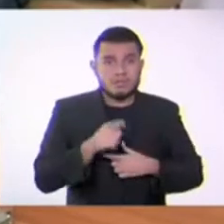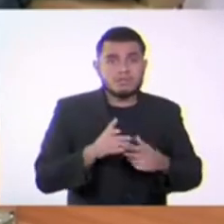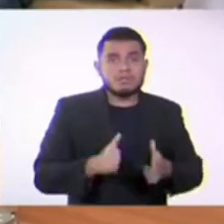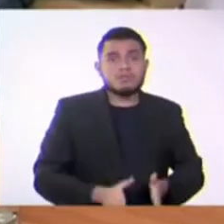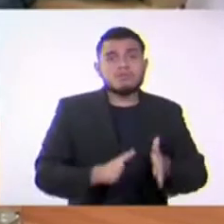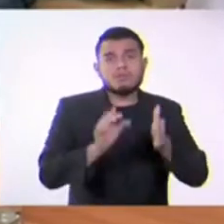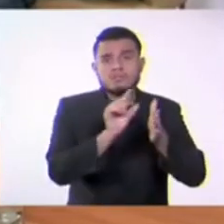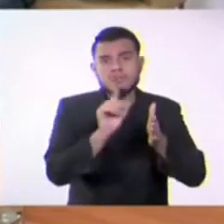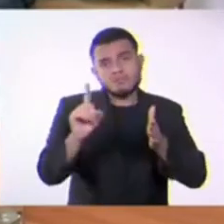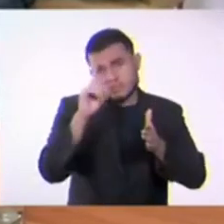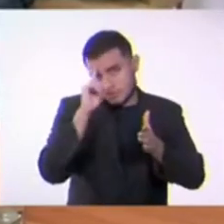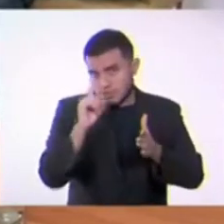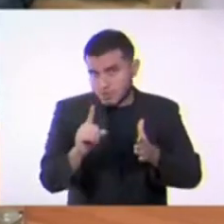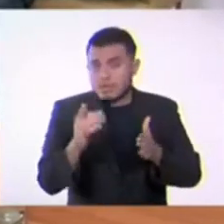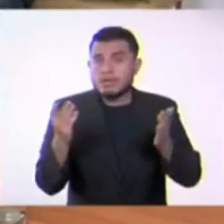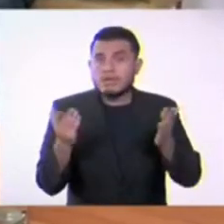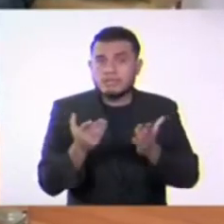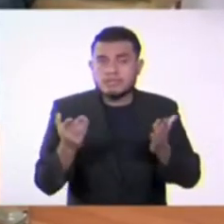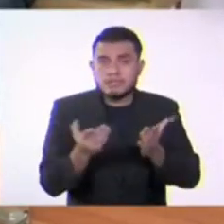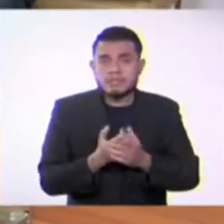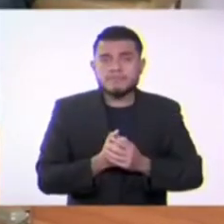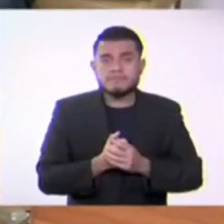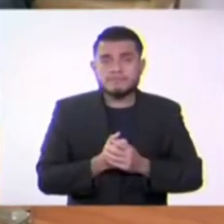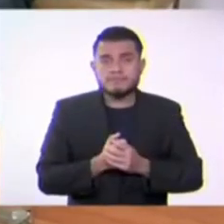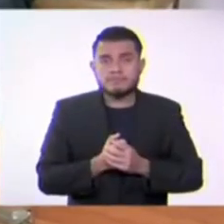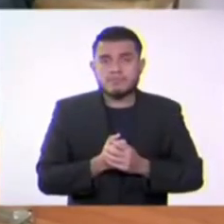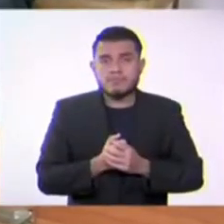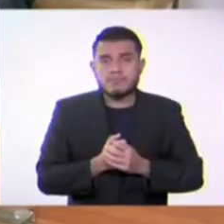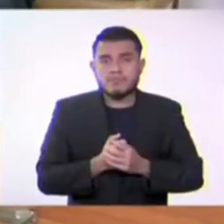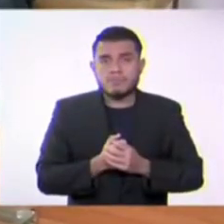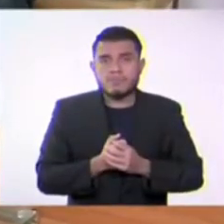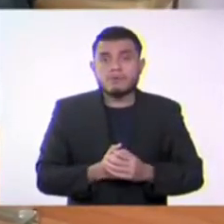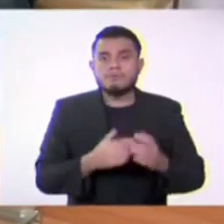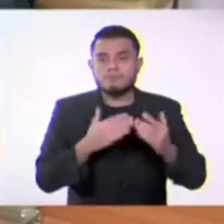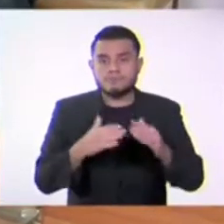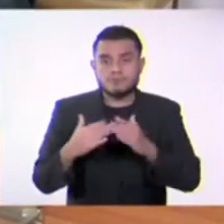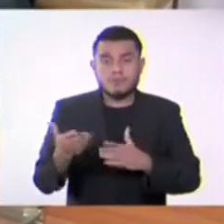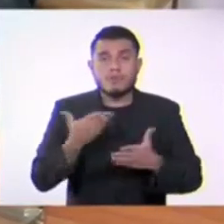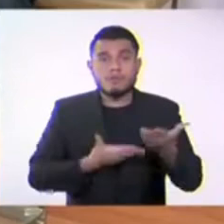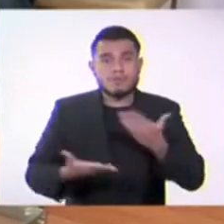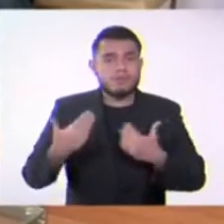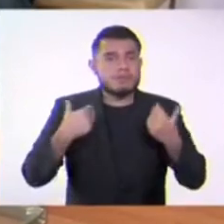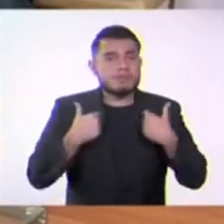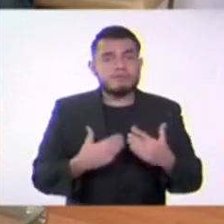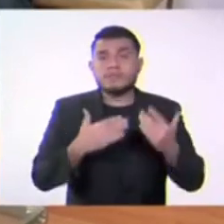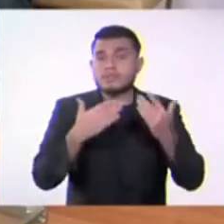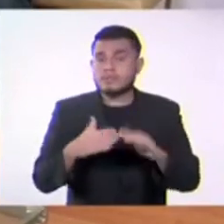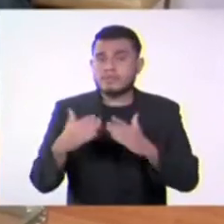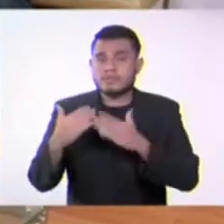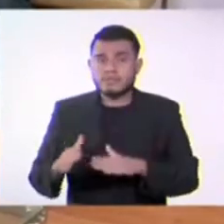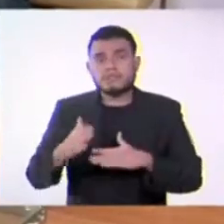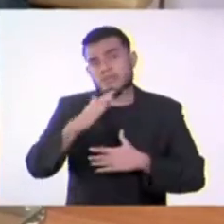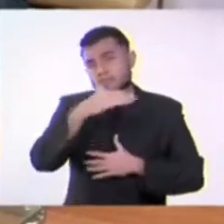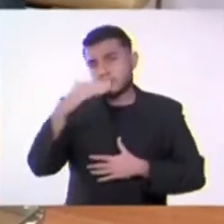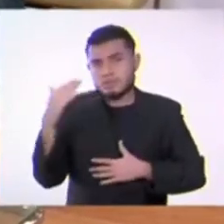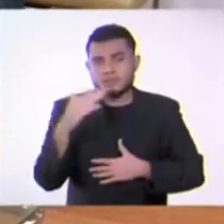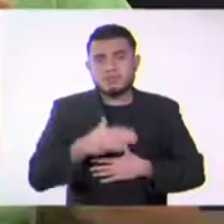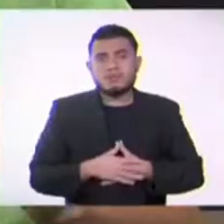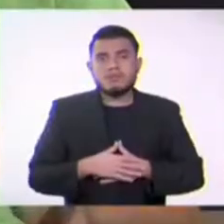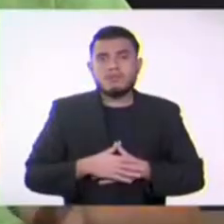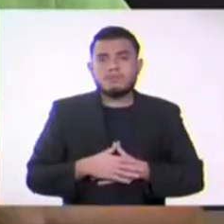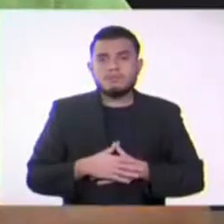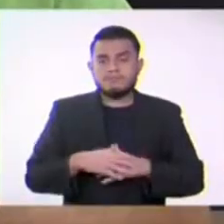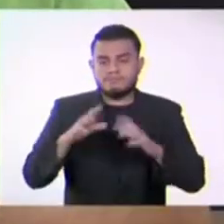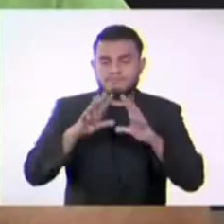cuyo propósito va a ser los diferendos comerciales que van a tener las diferentes naciones alrededor